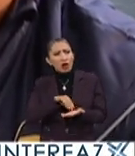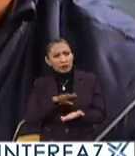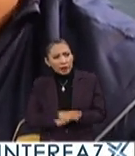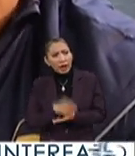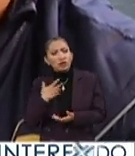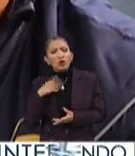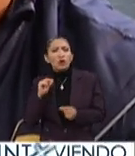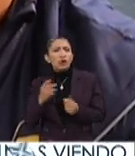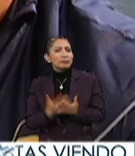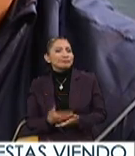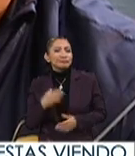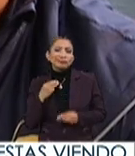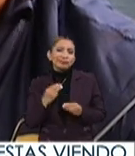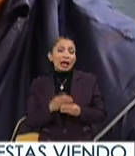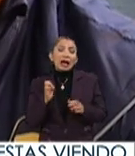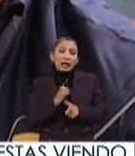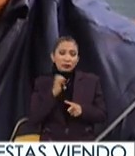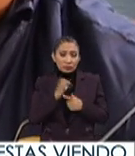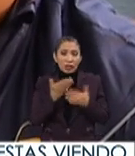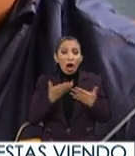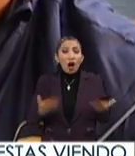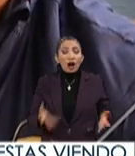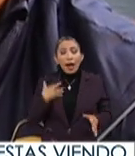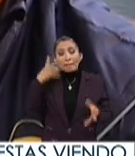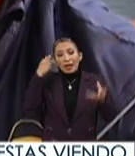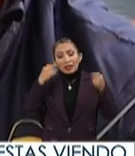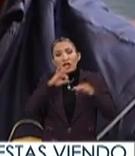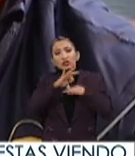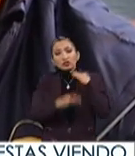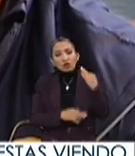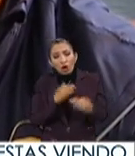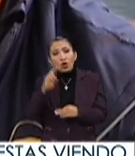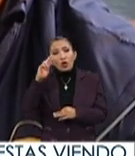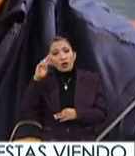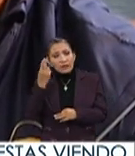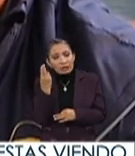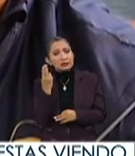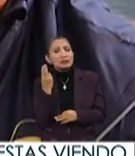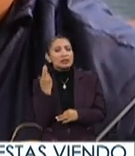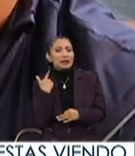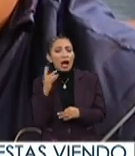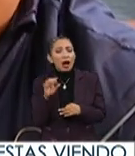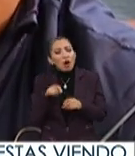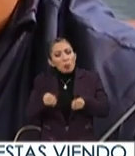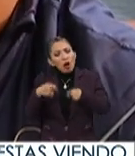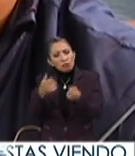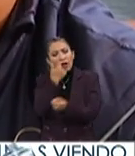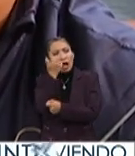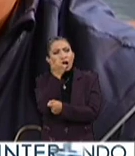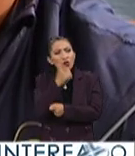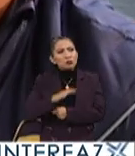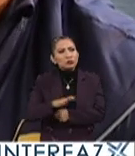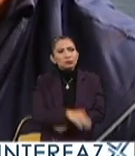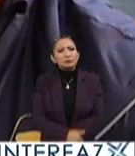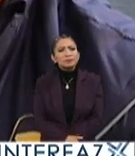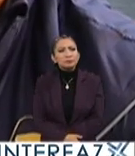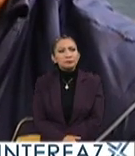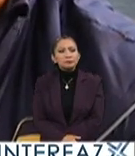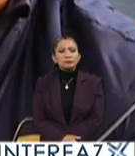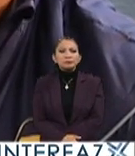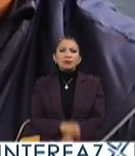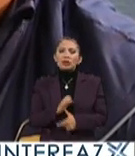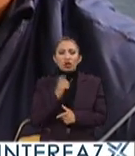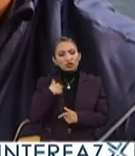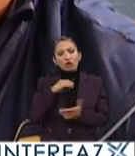no despegarme de este mundo, ¿no? Entonces ahora todo lo que he aprendido, todo lo que me ha dado la universidad, he intentado regresarlo a mis alumnos ahora. Y bueno,